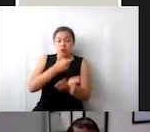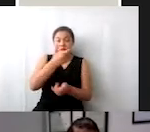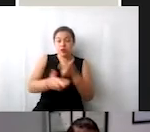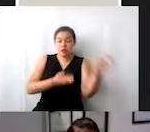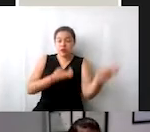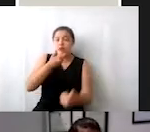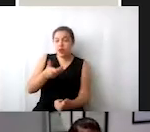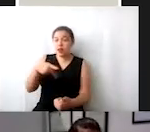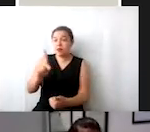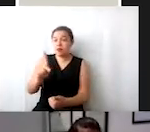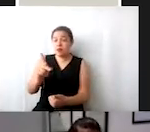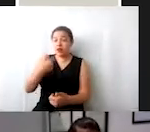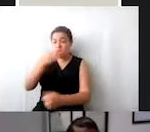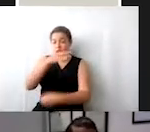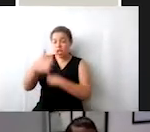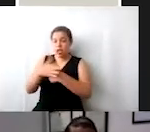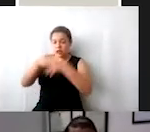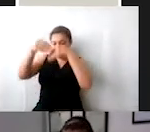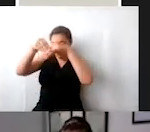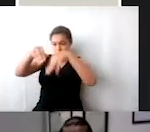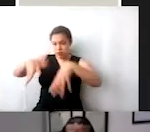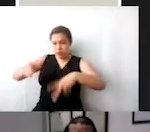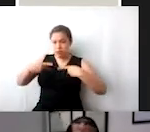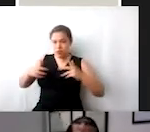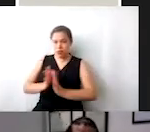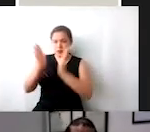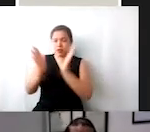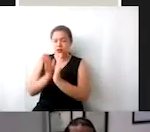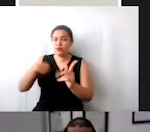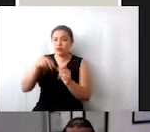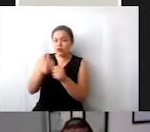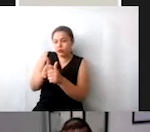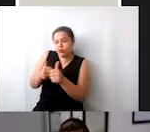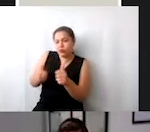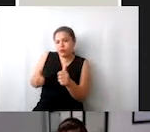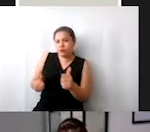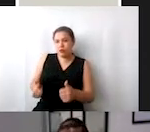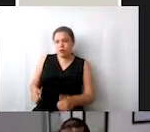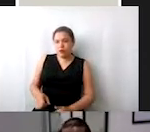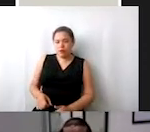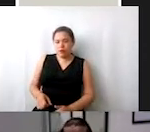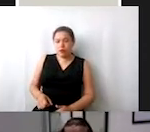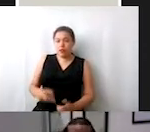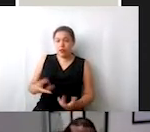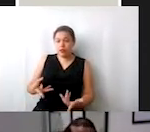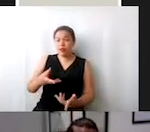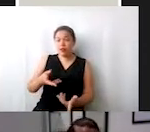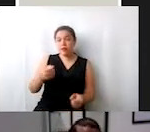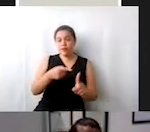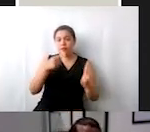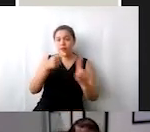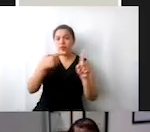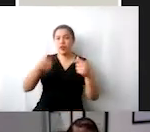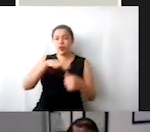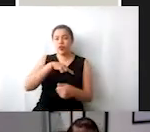si no presentamos el aviso de estructura accionaria, pues no estamos al corriente. Entonces, y por esa razón, no podríamos ser